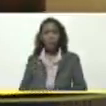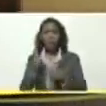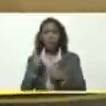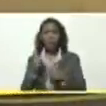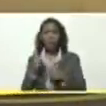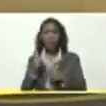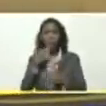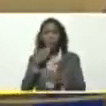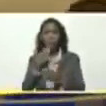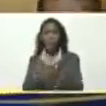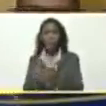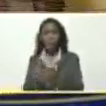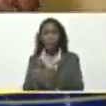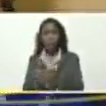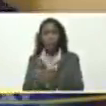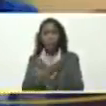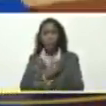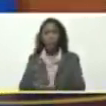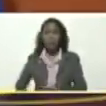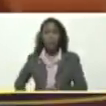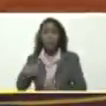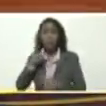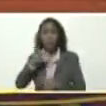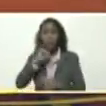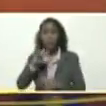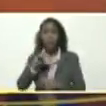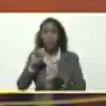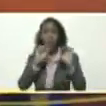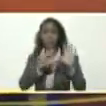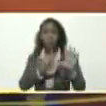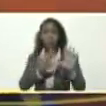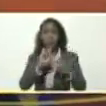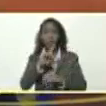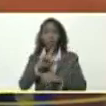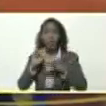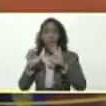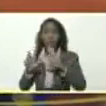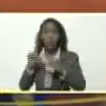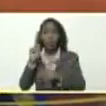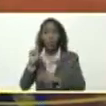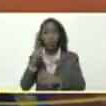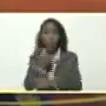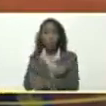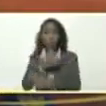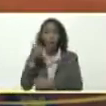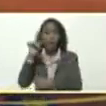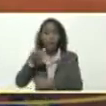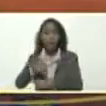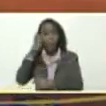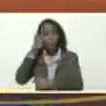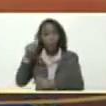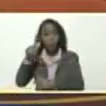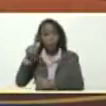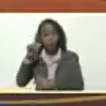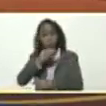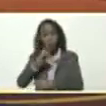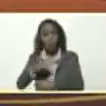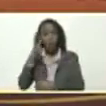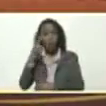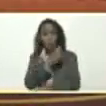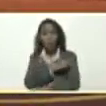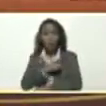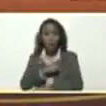lo permite, como parte de la información, son 818 puntos de vacunación que tenemos en el Zulia, incluyendo hospitales, escuelas. Agradecido en